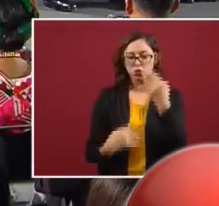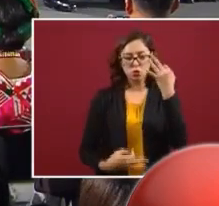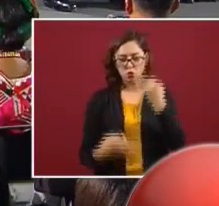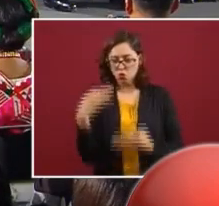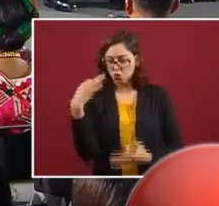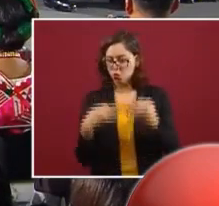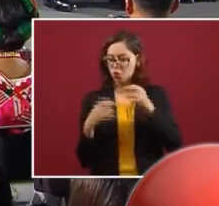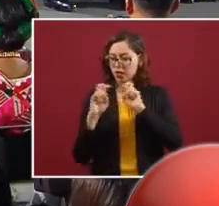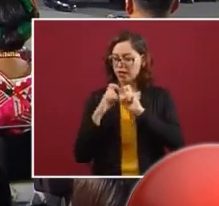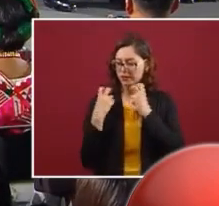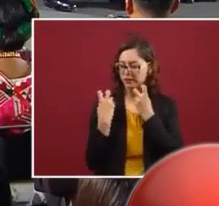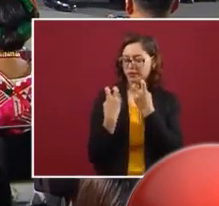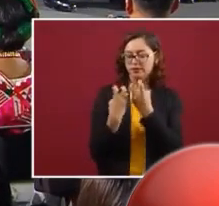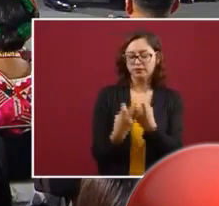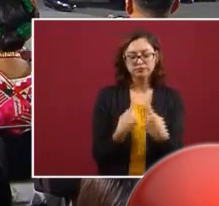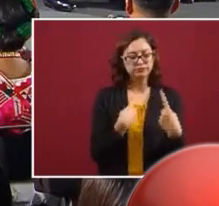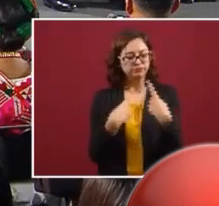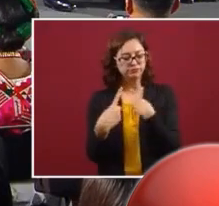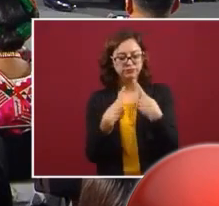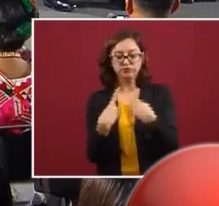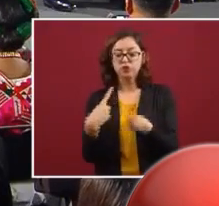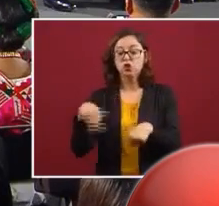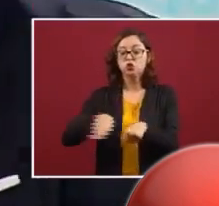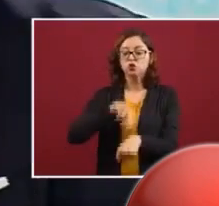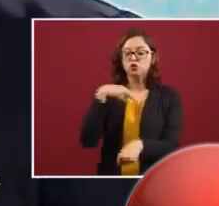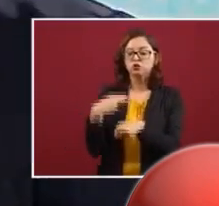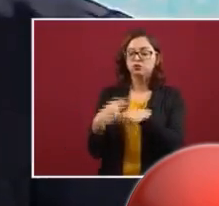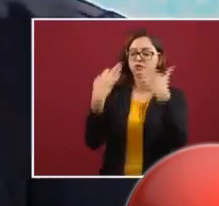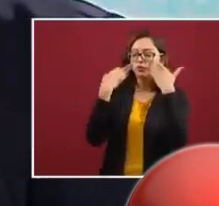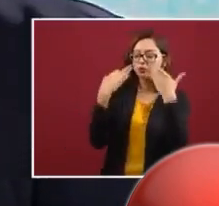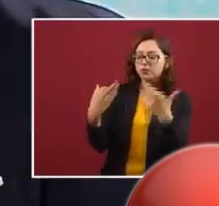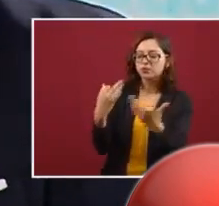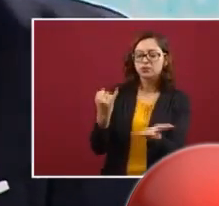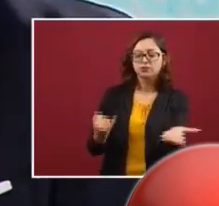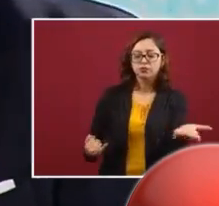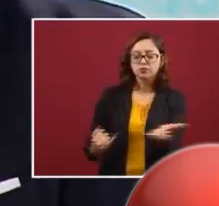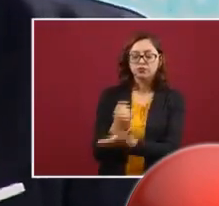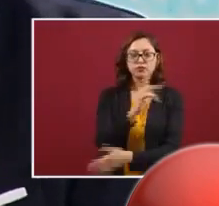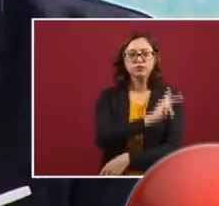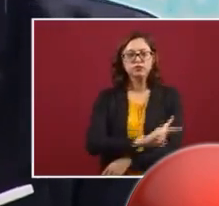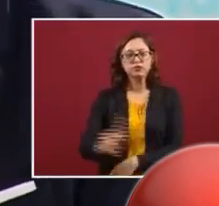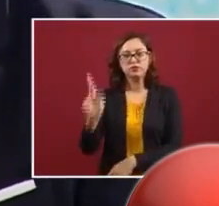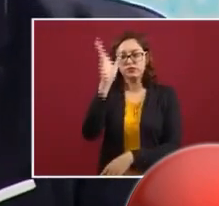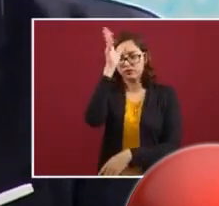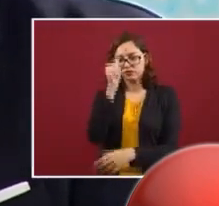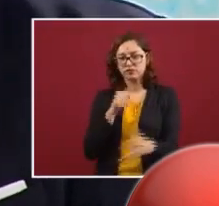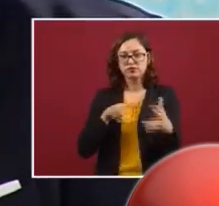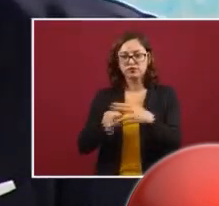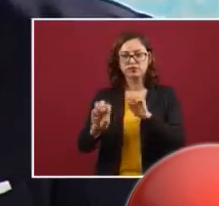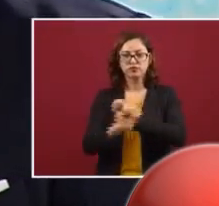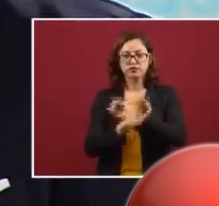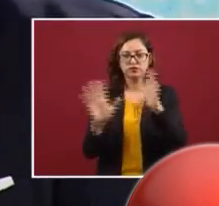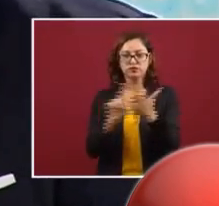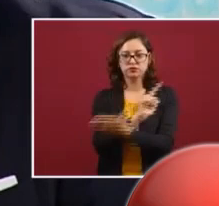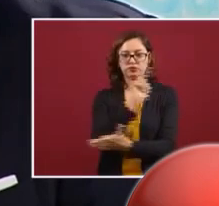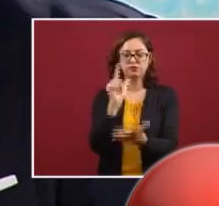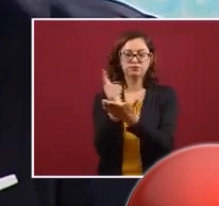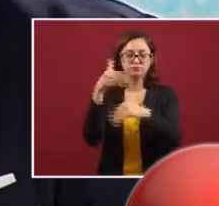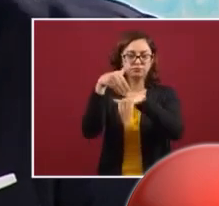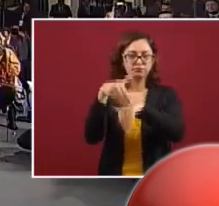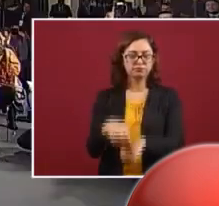se escogieron por insaculación ante notario público y su decisión fue unánime, transparente y apegada a la